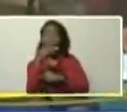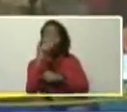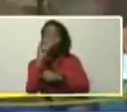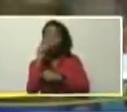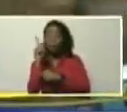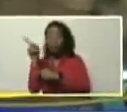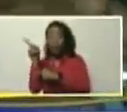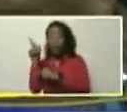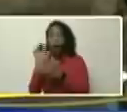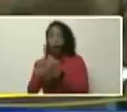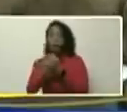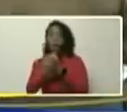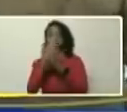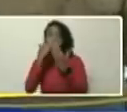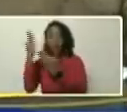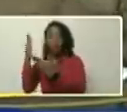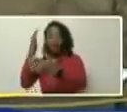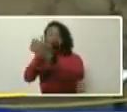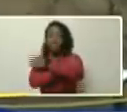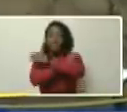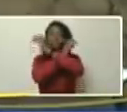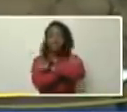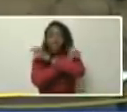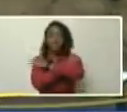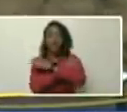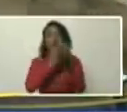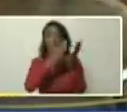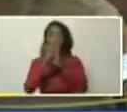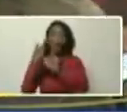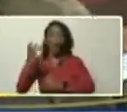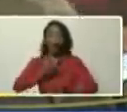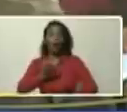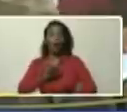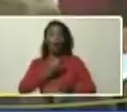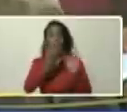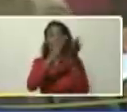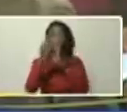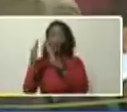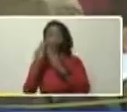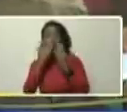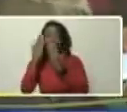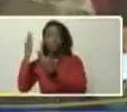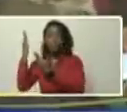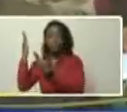está, compañero. Felicitaciones, comunero, alcalde comunero.